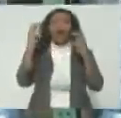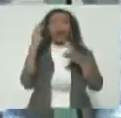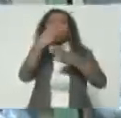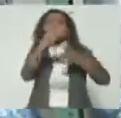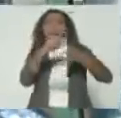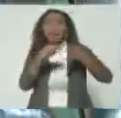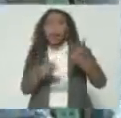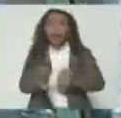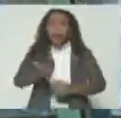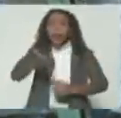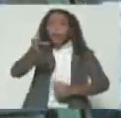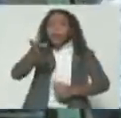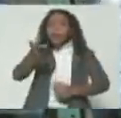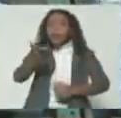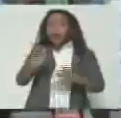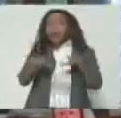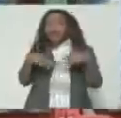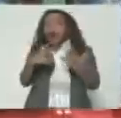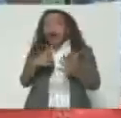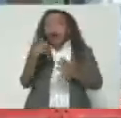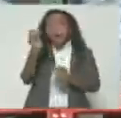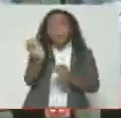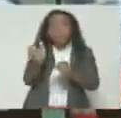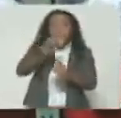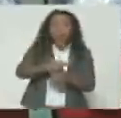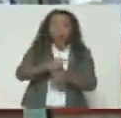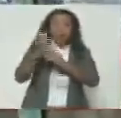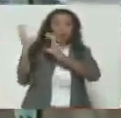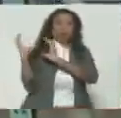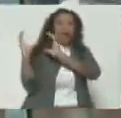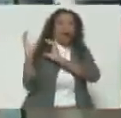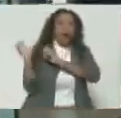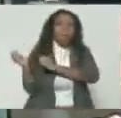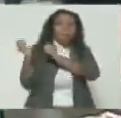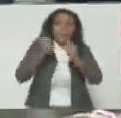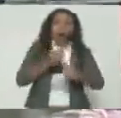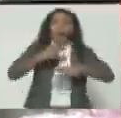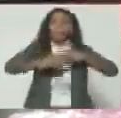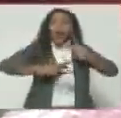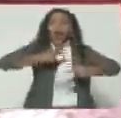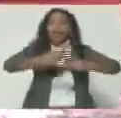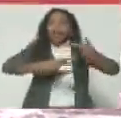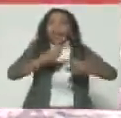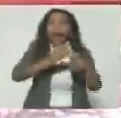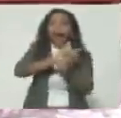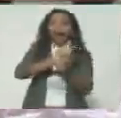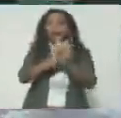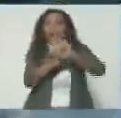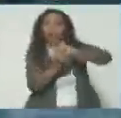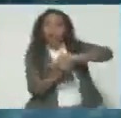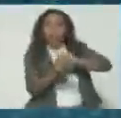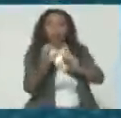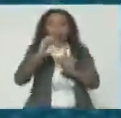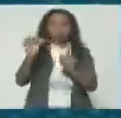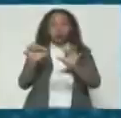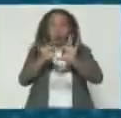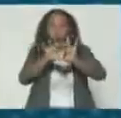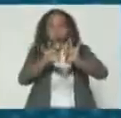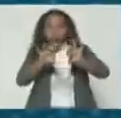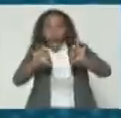entera, en la cual la envasamos en saco y la enviamos a otra planta para procesar y convertir la hojuela en barritas de